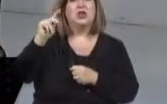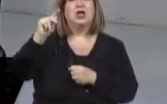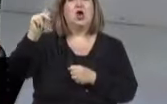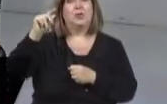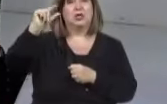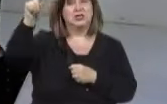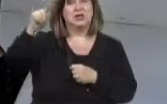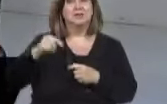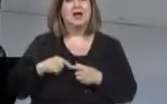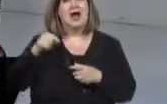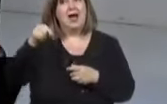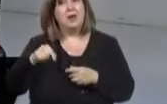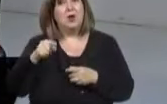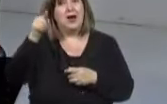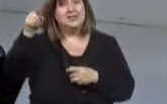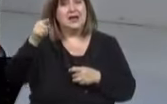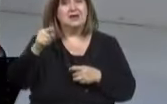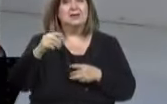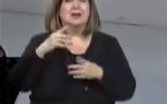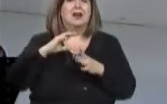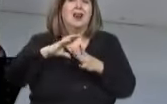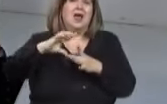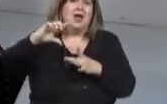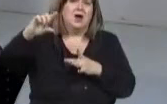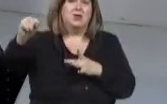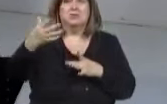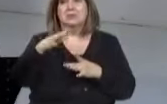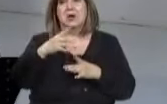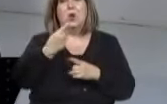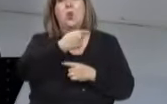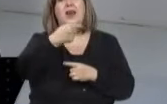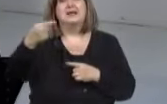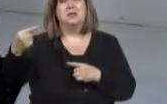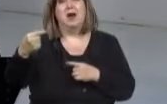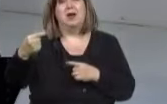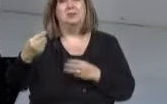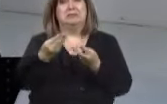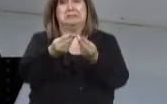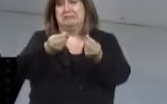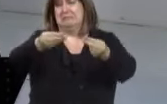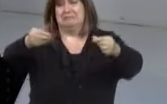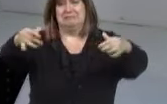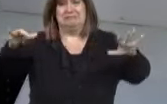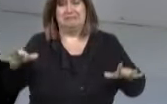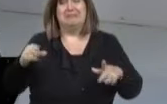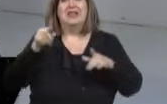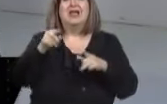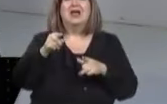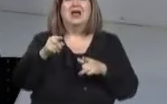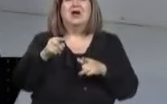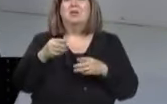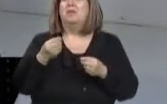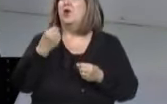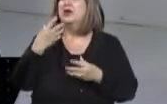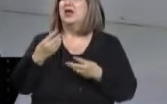500 kilómetros, pero en estos países 500 kilómetros te puede demandar una semana de viaje o más. Claro. Entonces hay toda una cadena